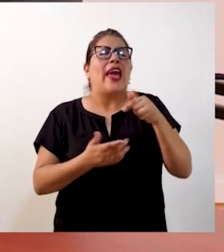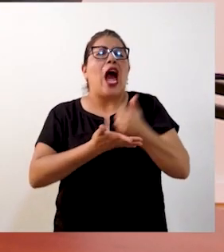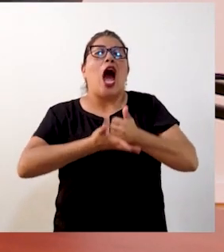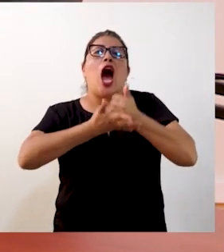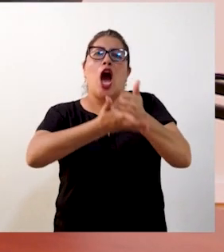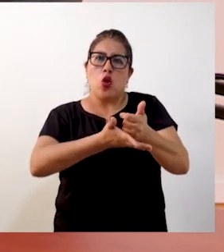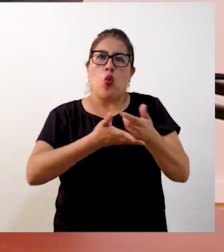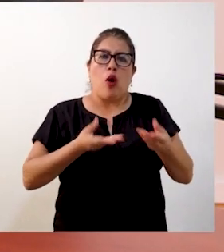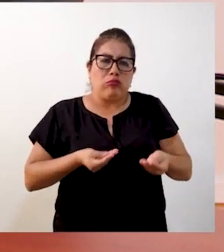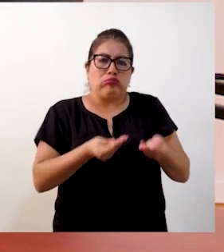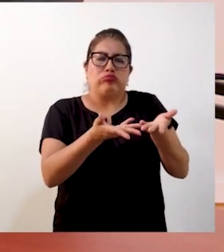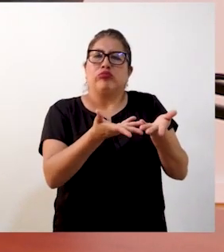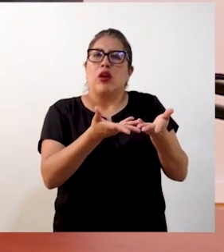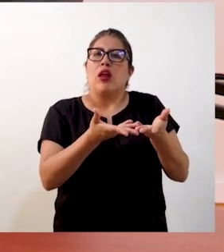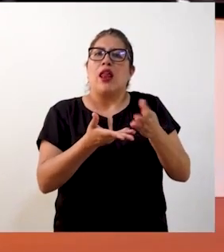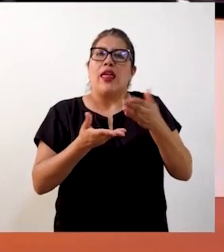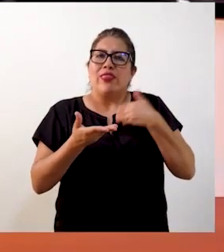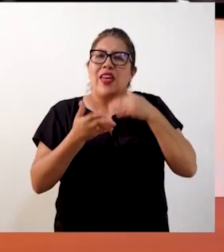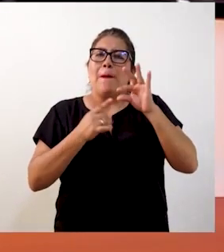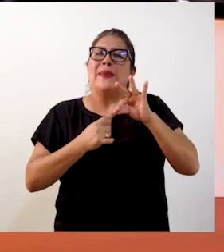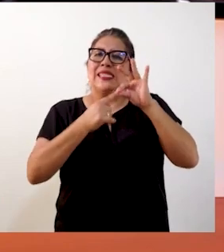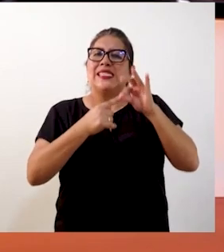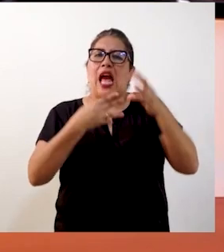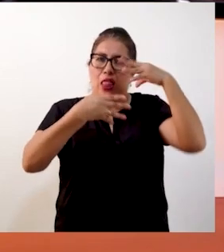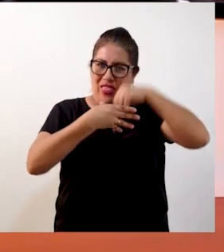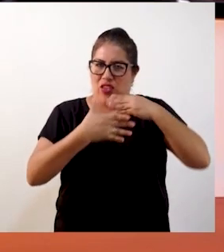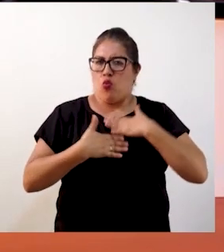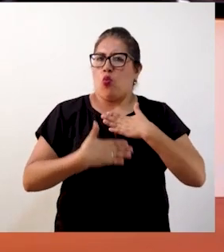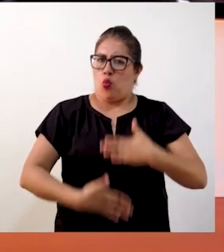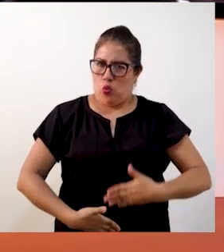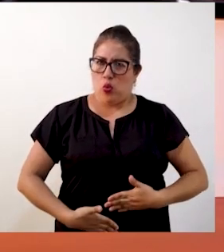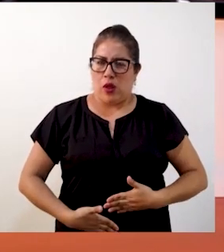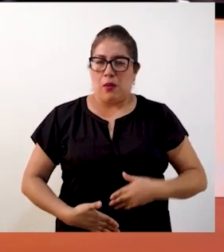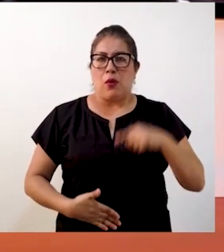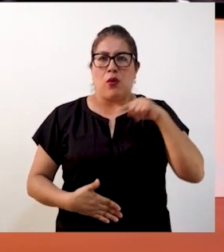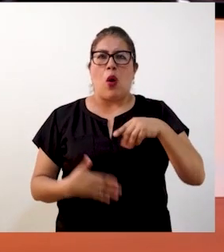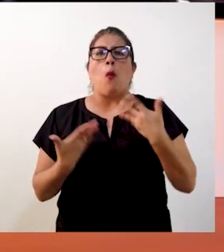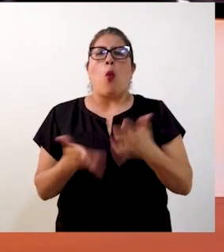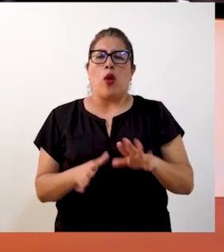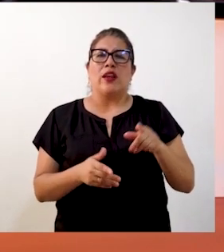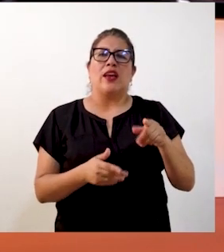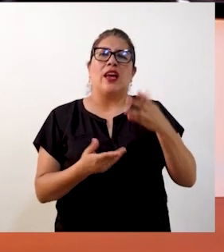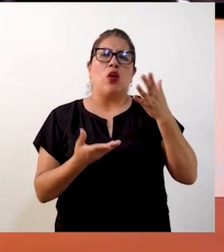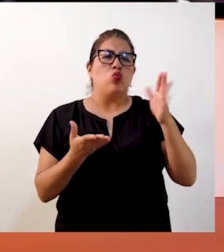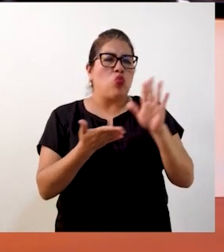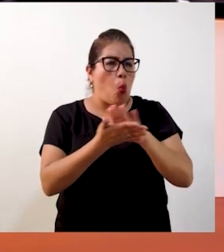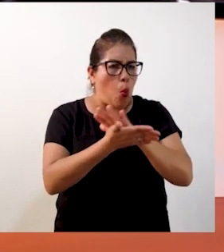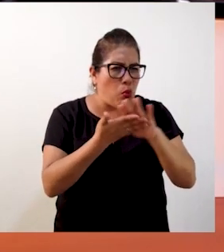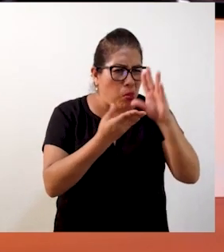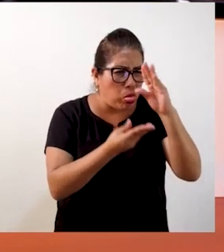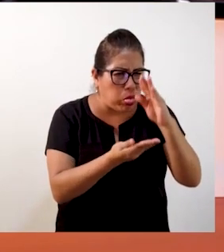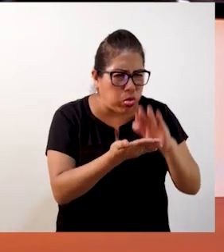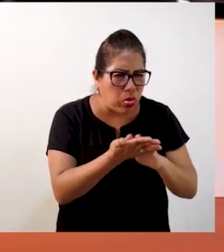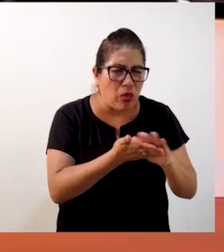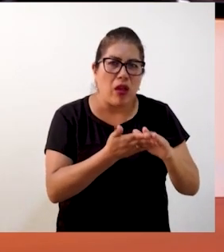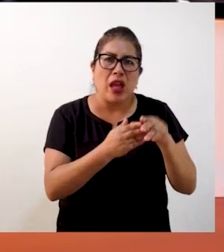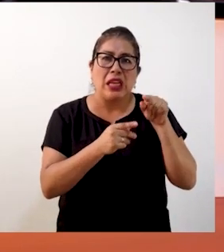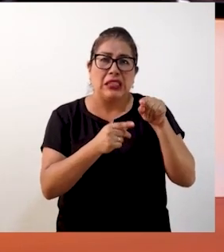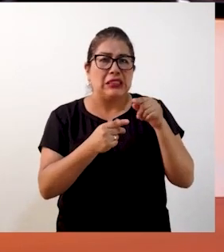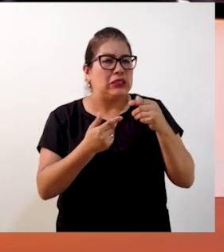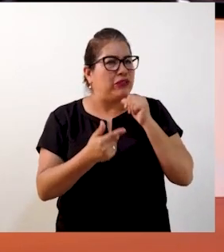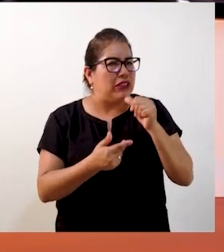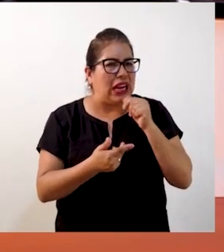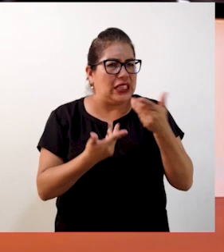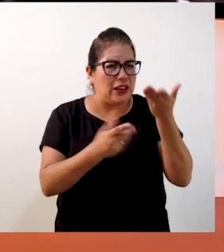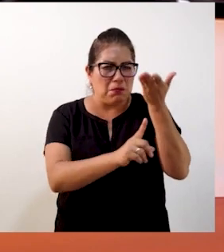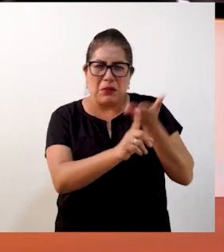doctor? Exactamente, hay un trastorno químico, básicamente la disminución de una sustancia que se llama serotonina,